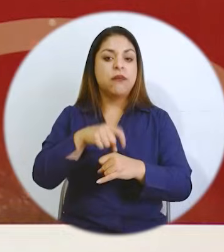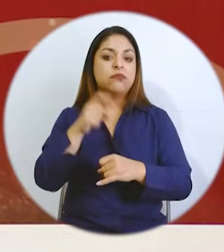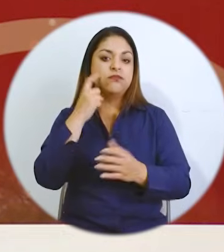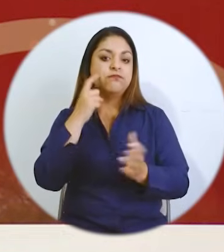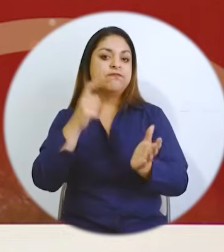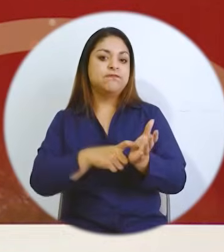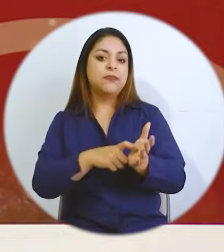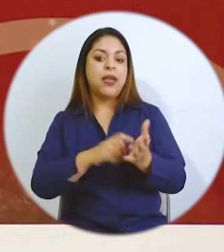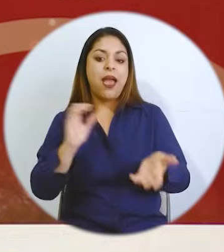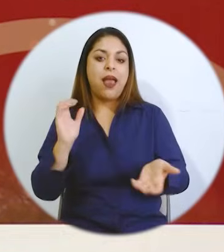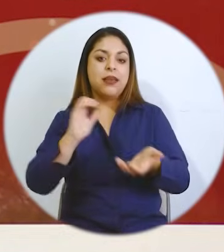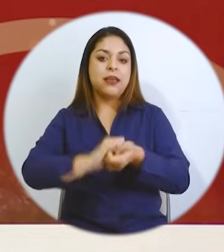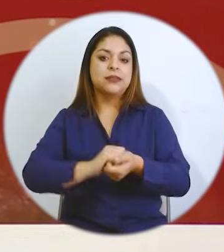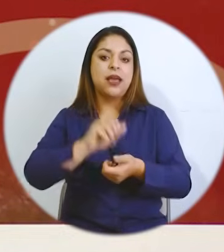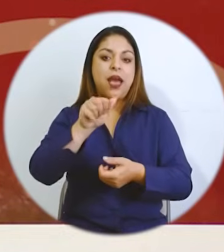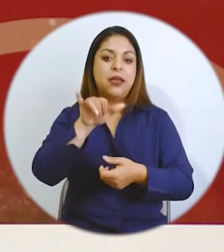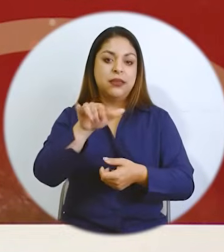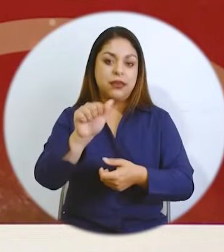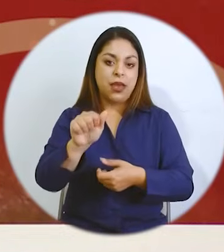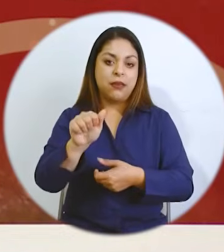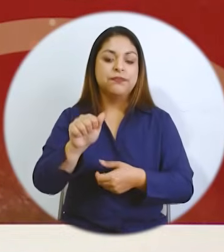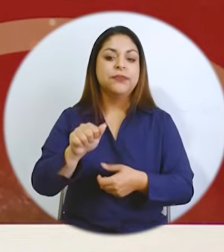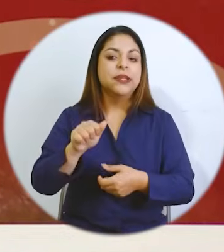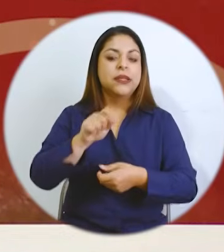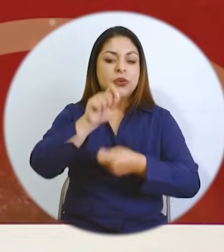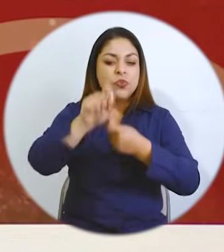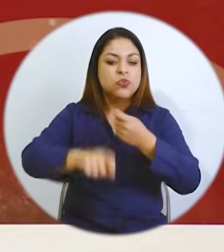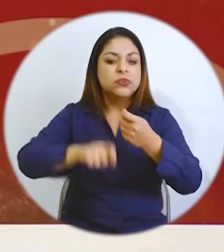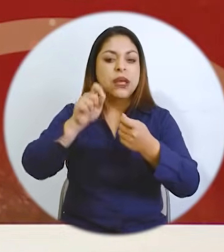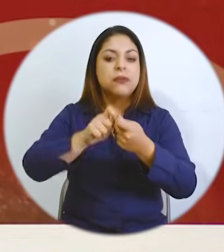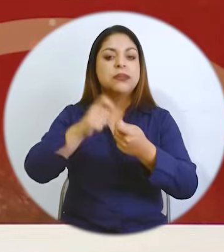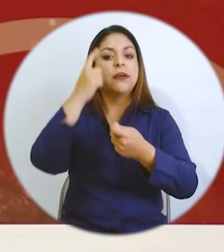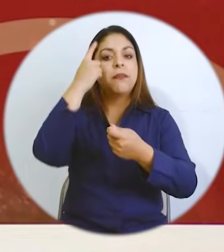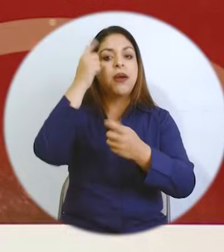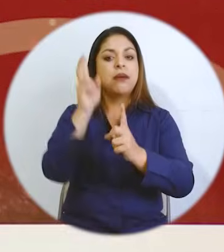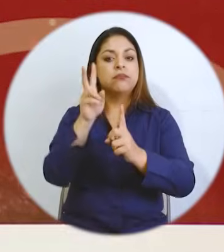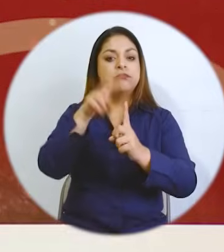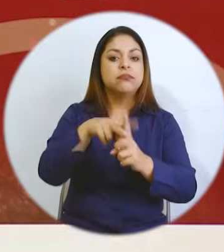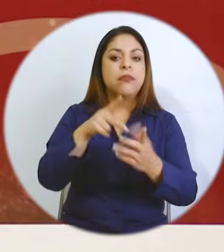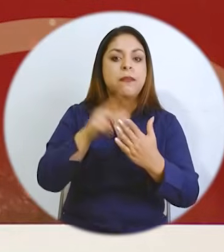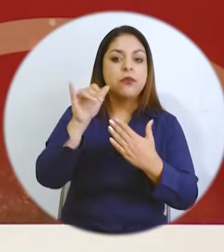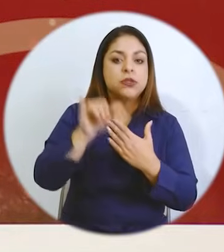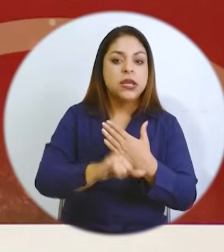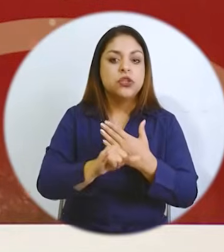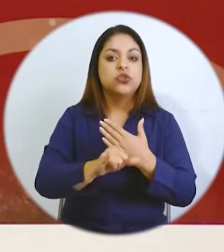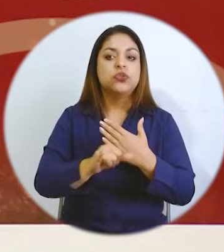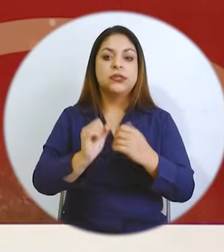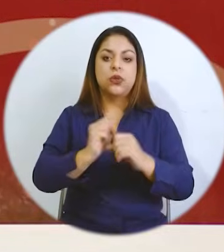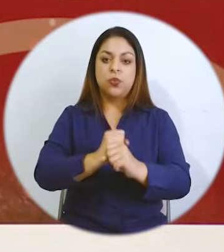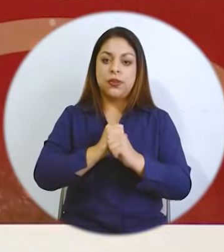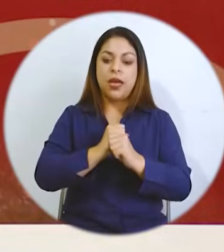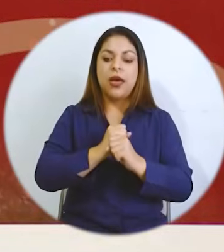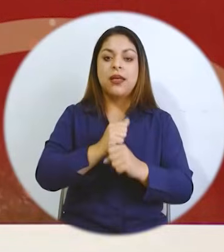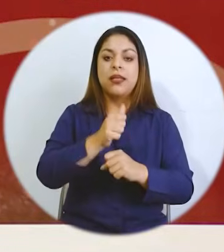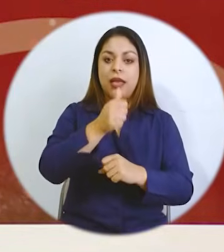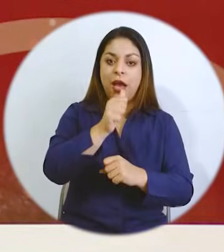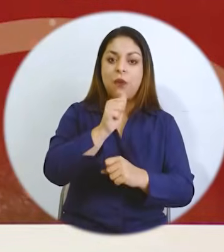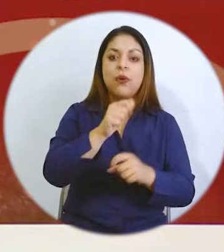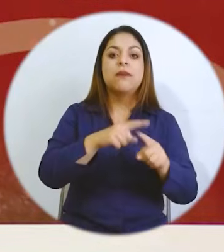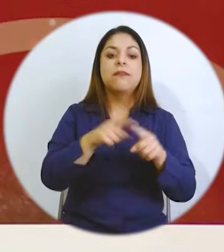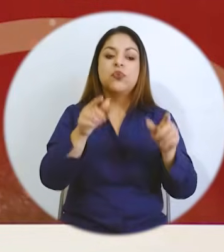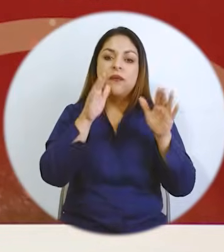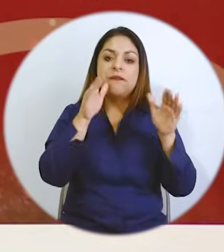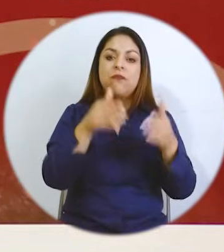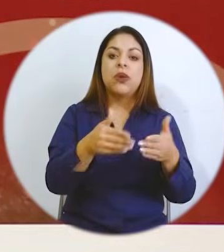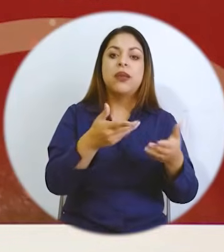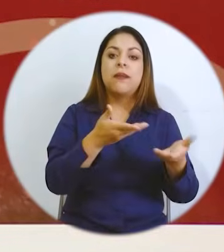reconocer también la alianza que tenemos con el AIA, justamente para implementar proyectos de sostenibilidad y seguridad hídrica, pero con enfoque de